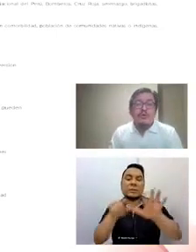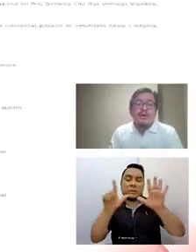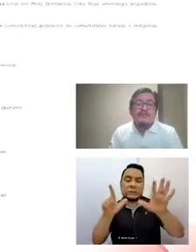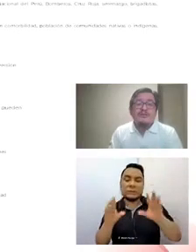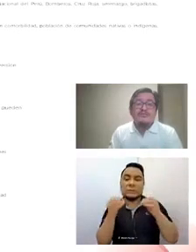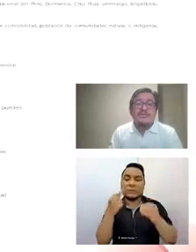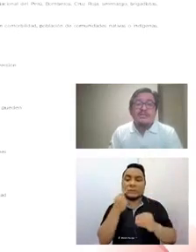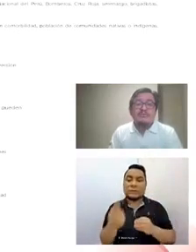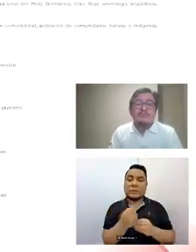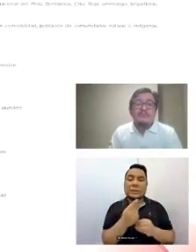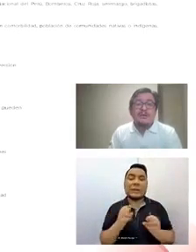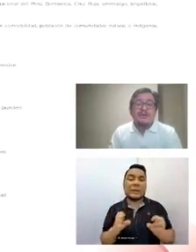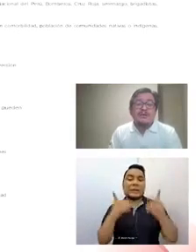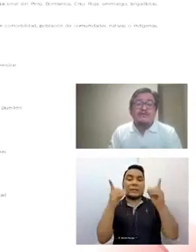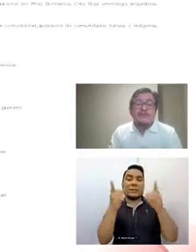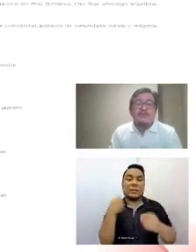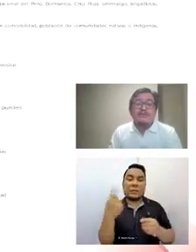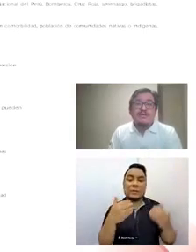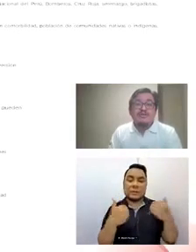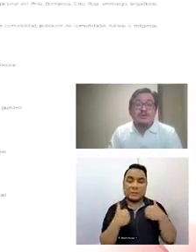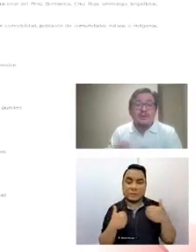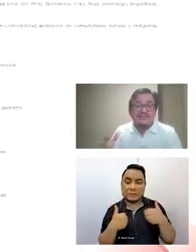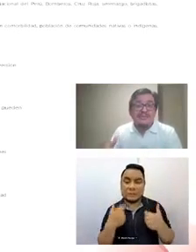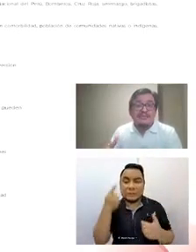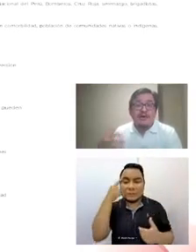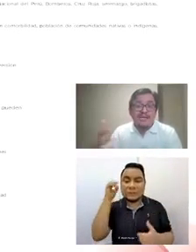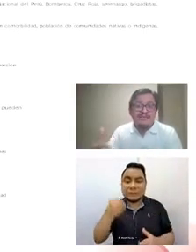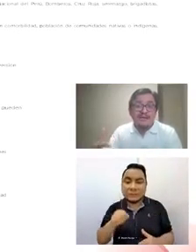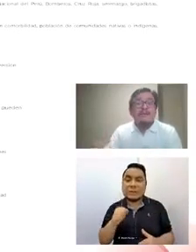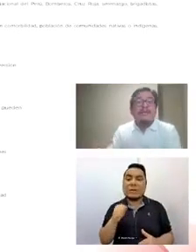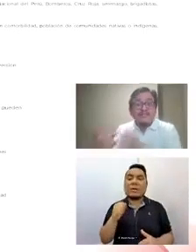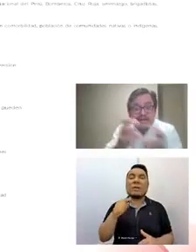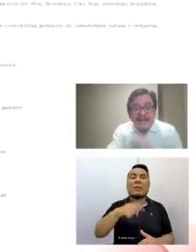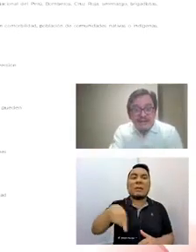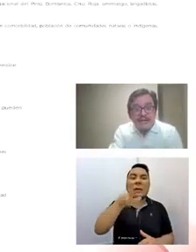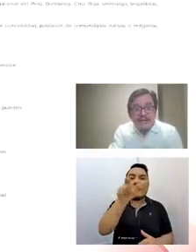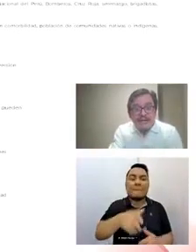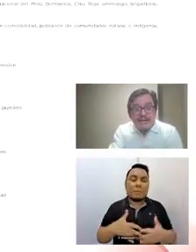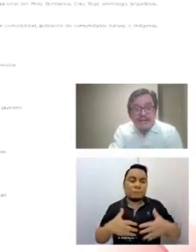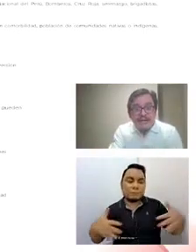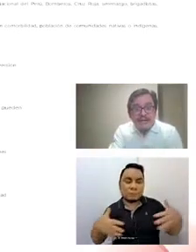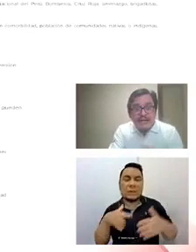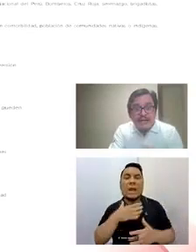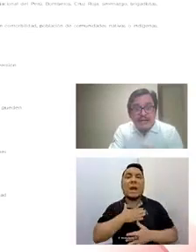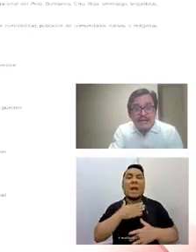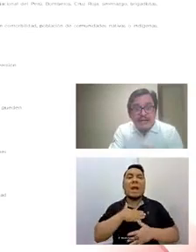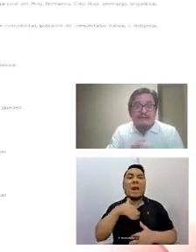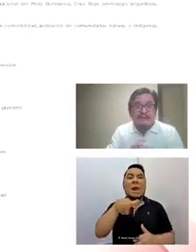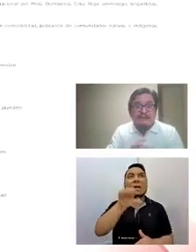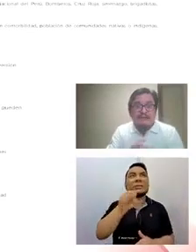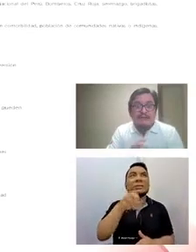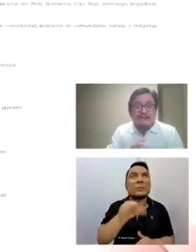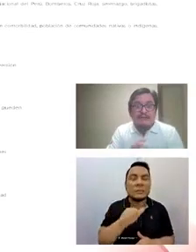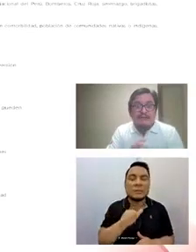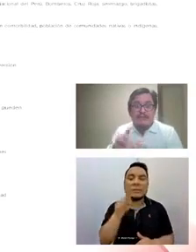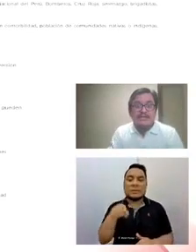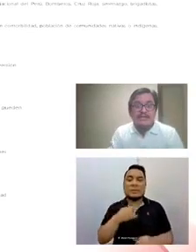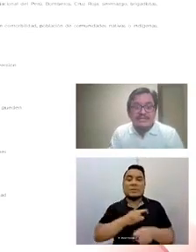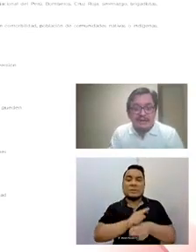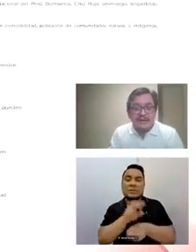dentro del sector de educación, si tenemos personas obesas con asma, entrarán en la fase